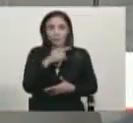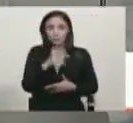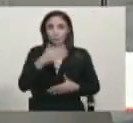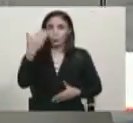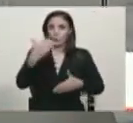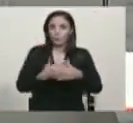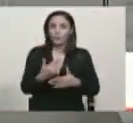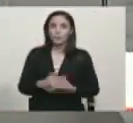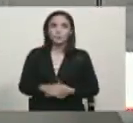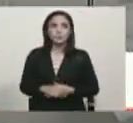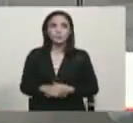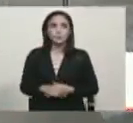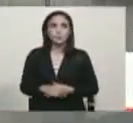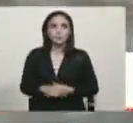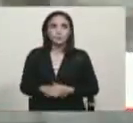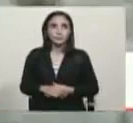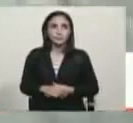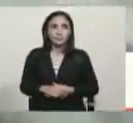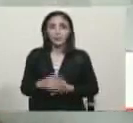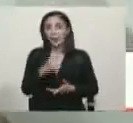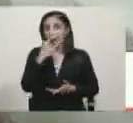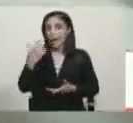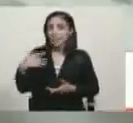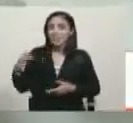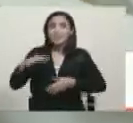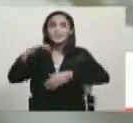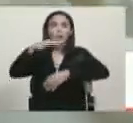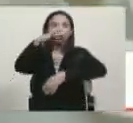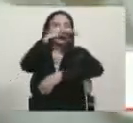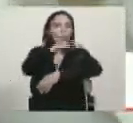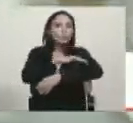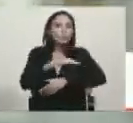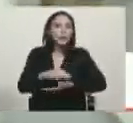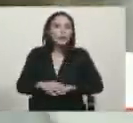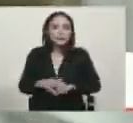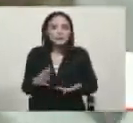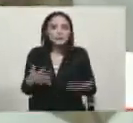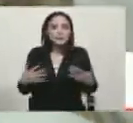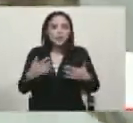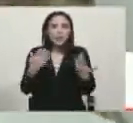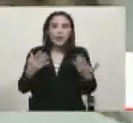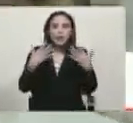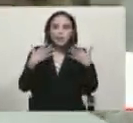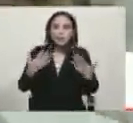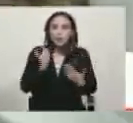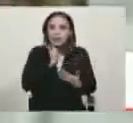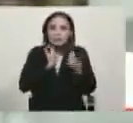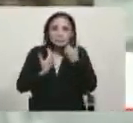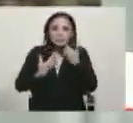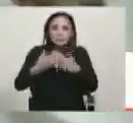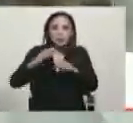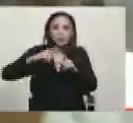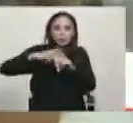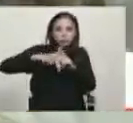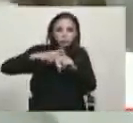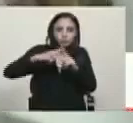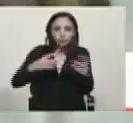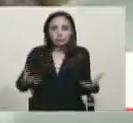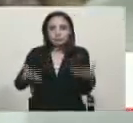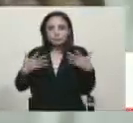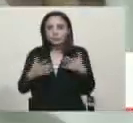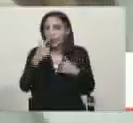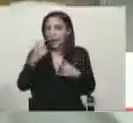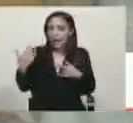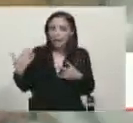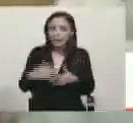época donde la chikungunya y el dengue hicieron un daño muy grande a la población. Esta empresa tenía una buena cantidad de vitamina B12